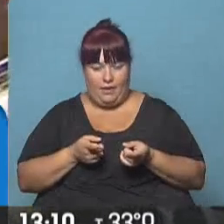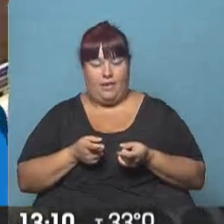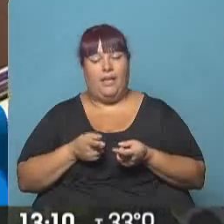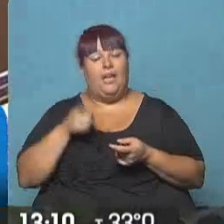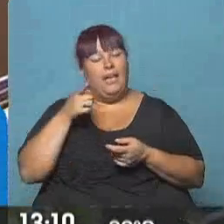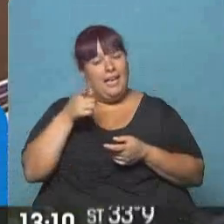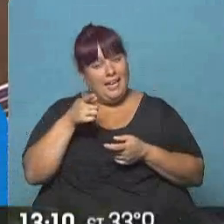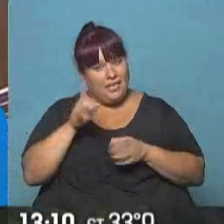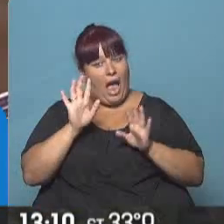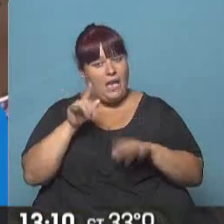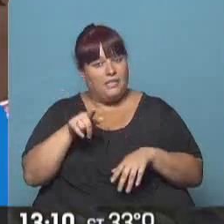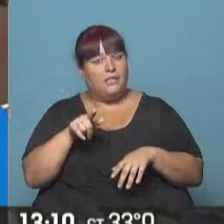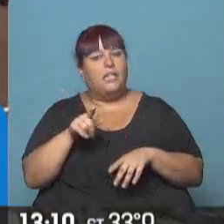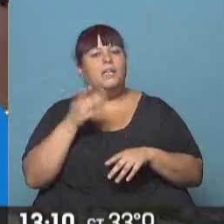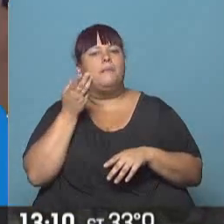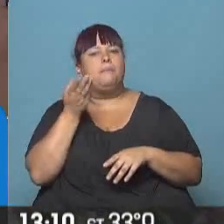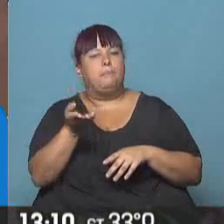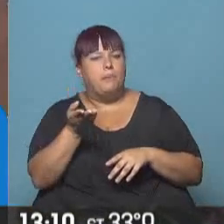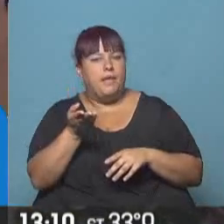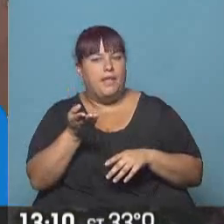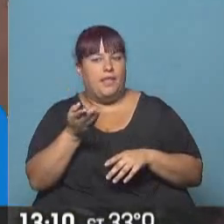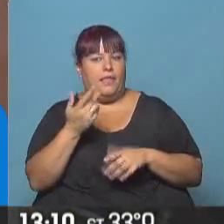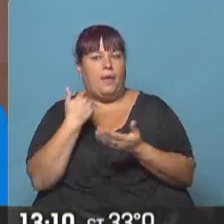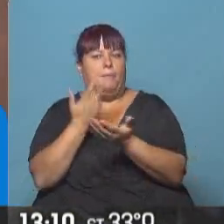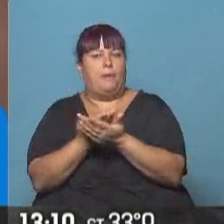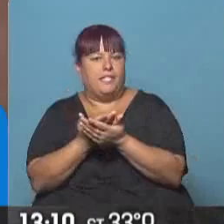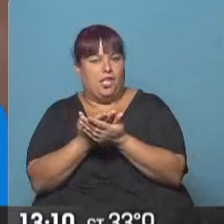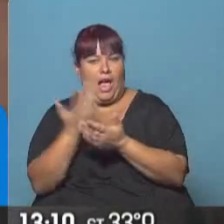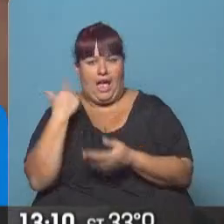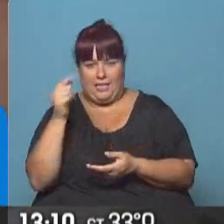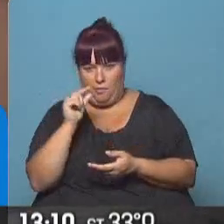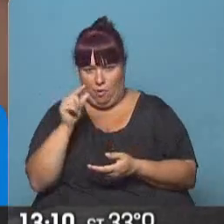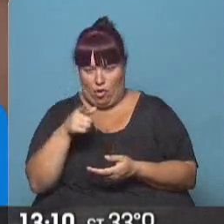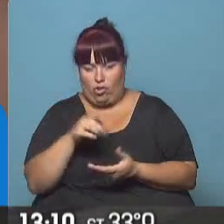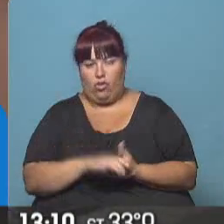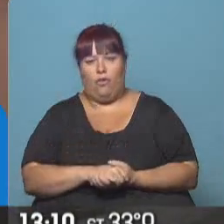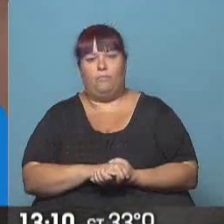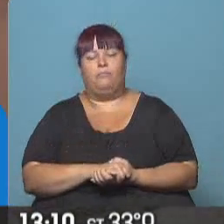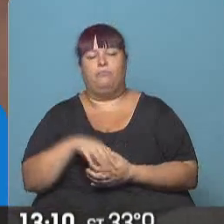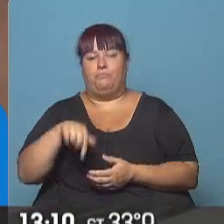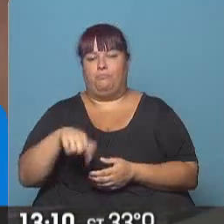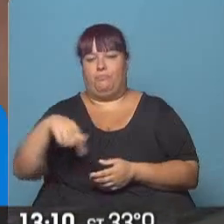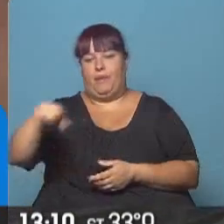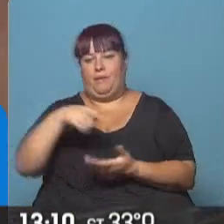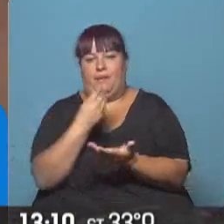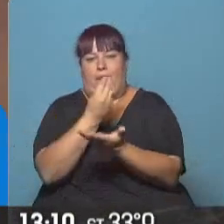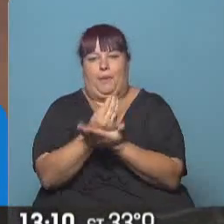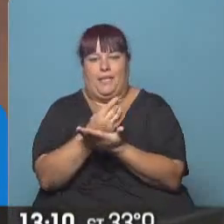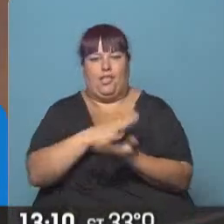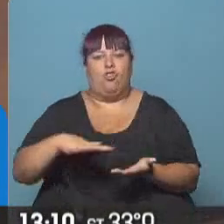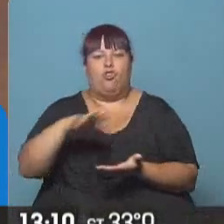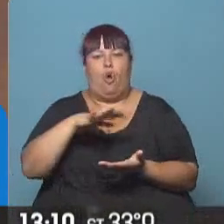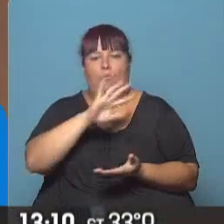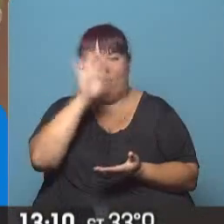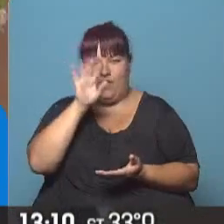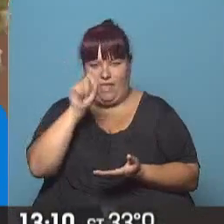Este forma parte del pedido que fue presentado hace instantes nada más aquí por los referentes de las